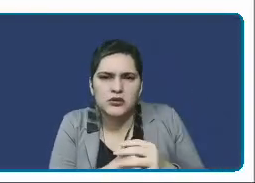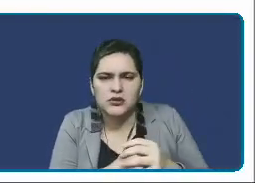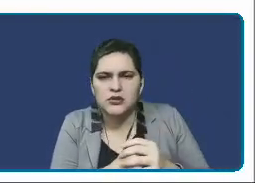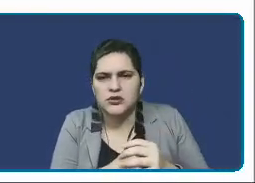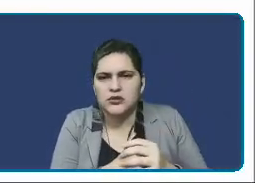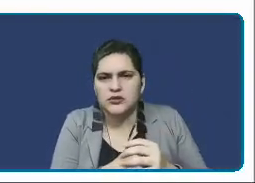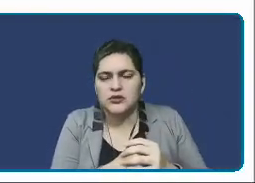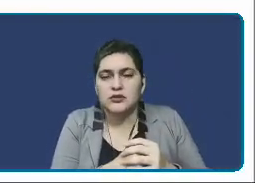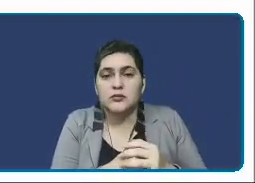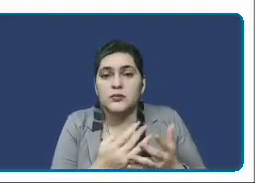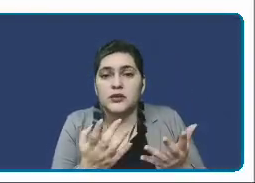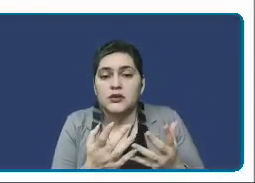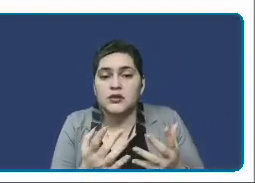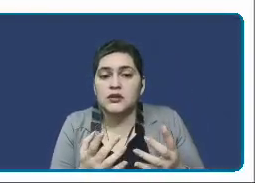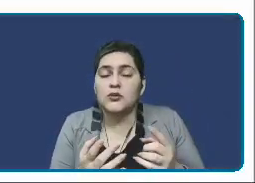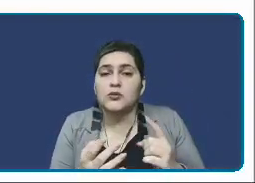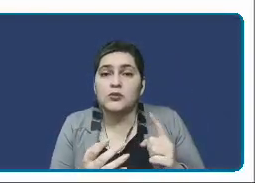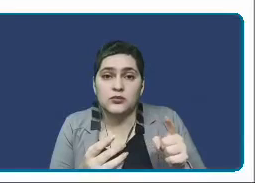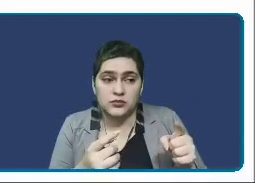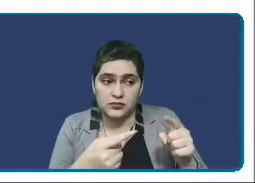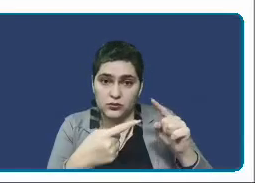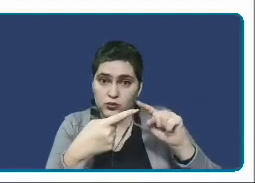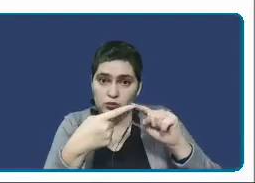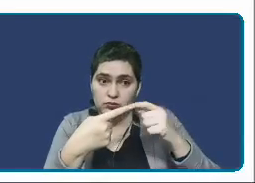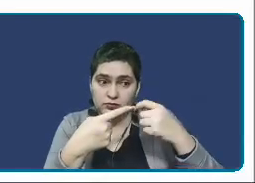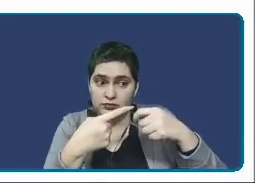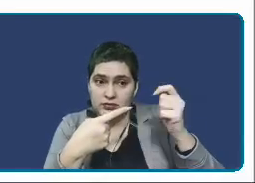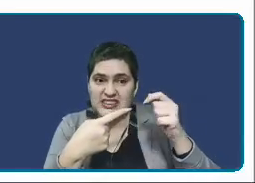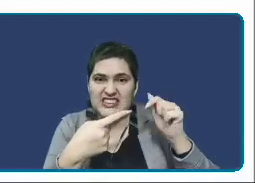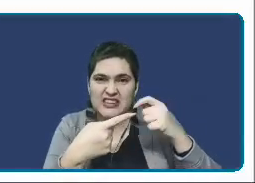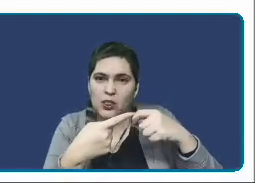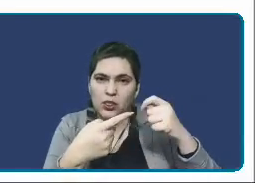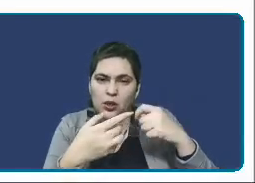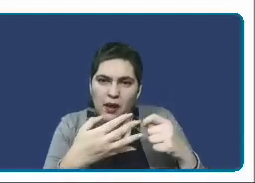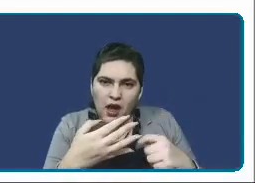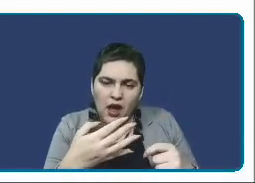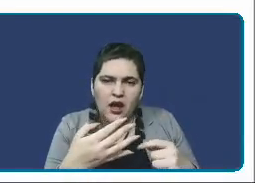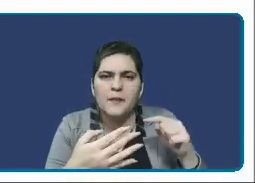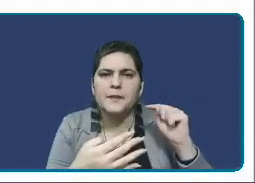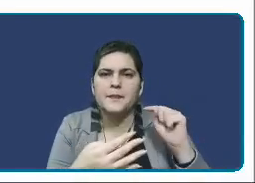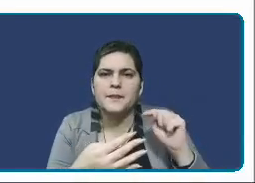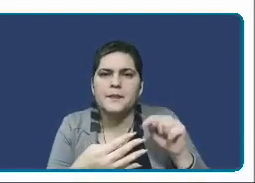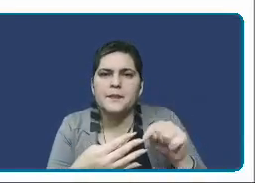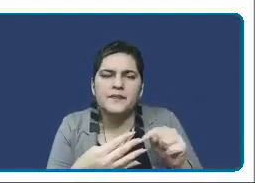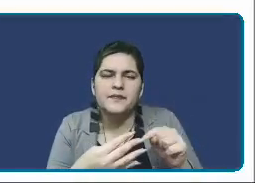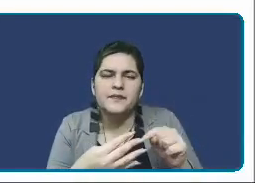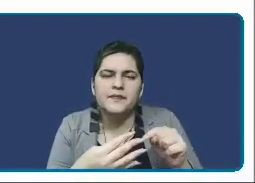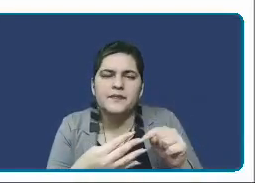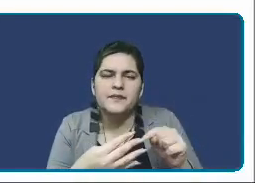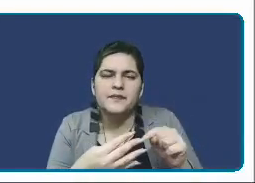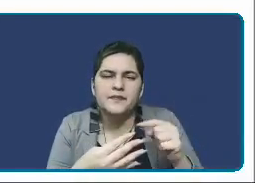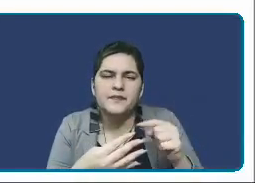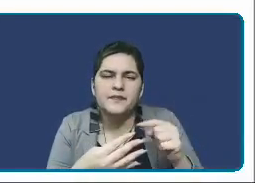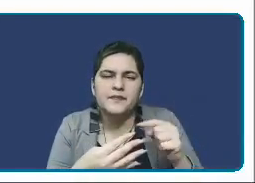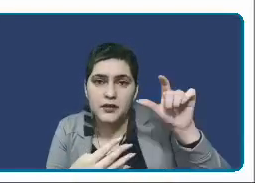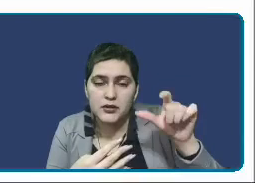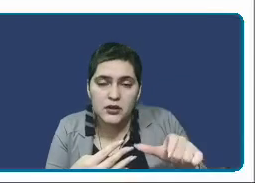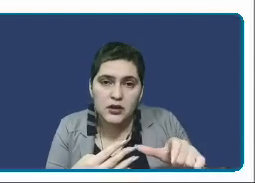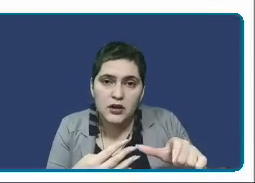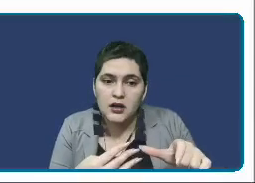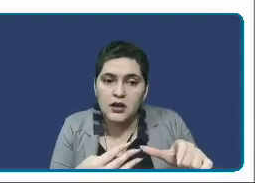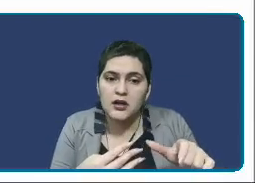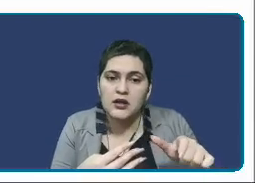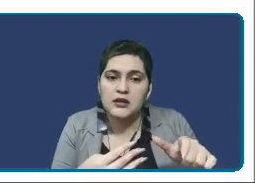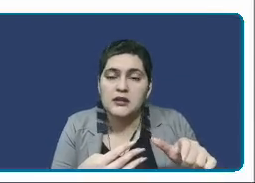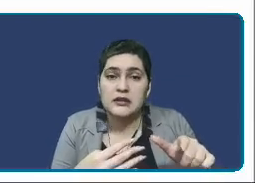uno de los síntomas, o de los síntomas en general, que está presente hasta 4 o 5